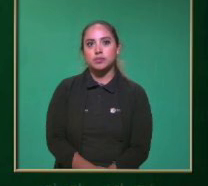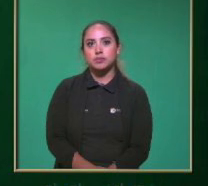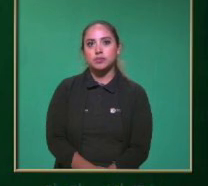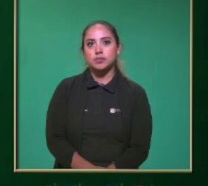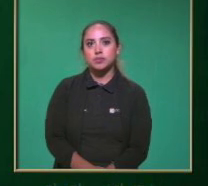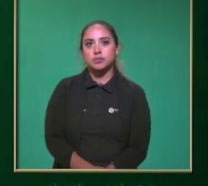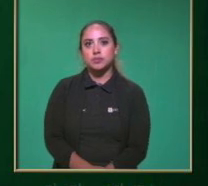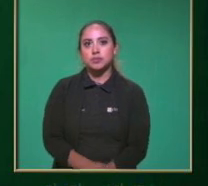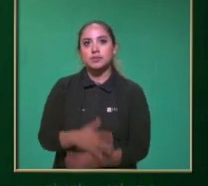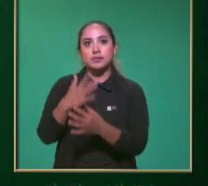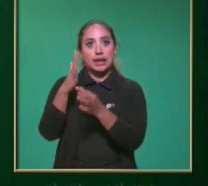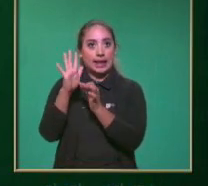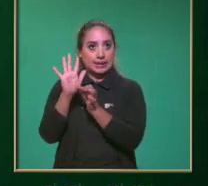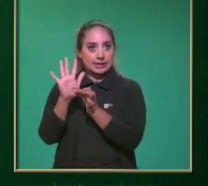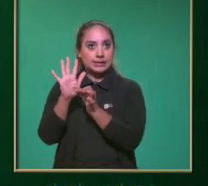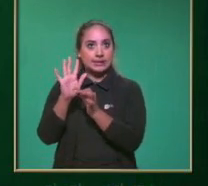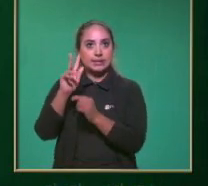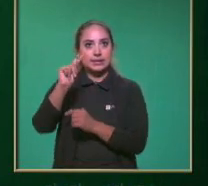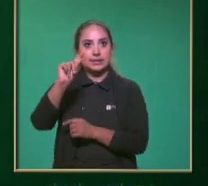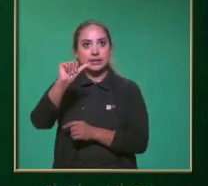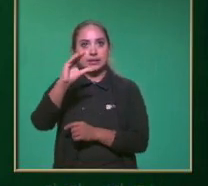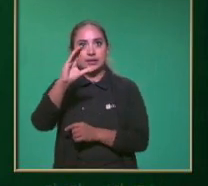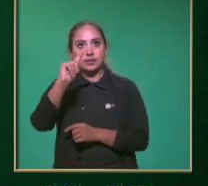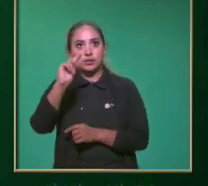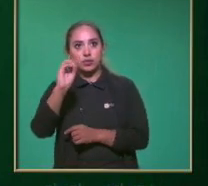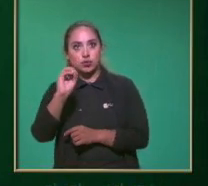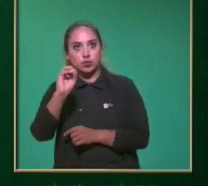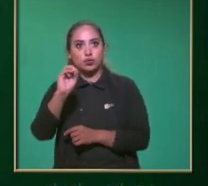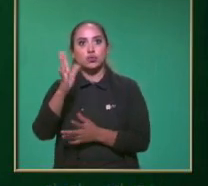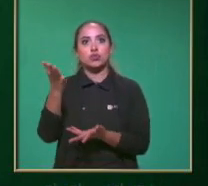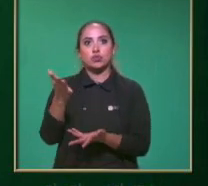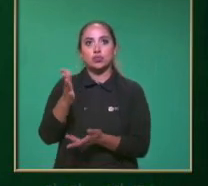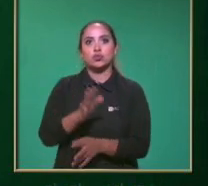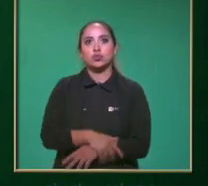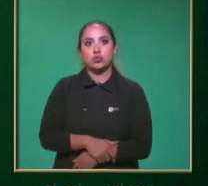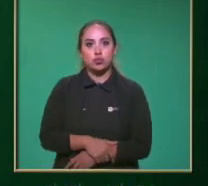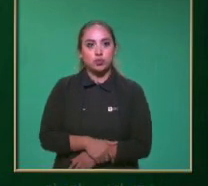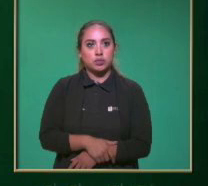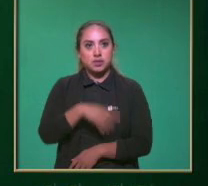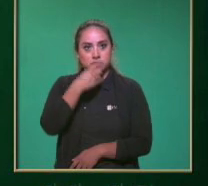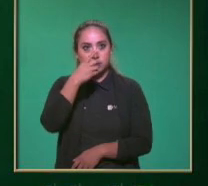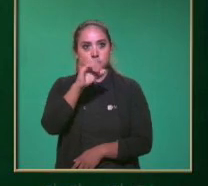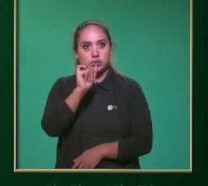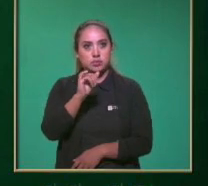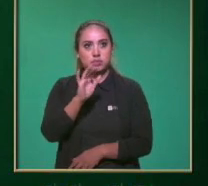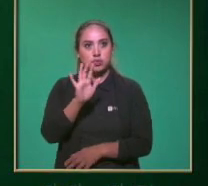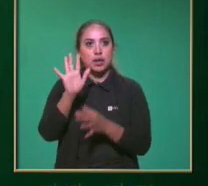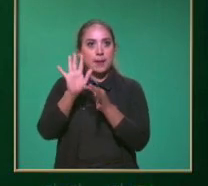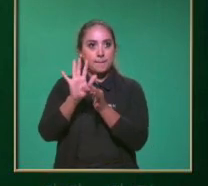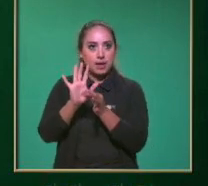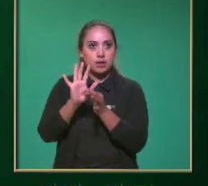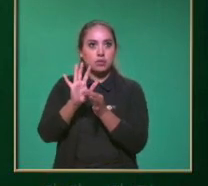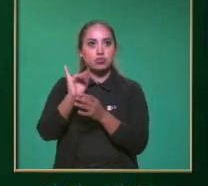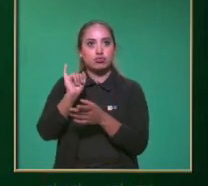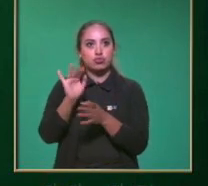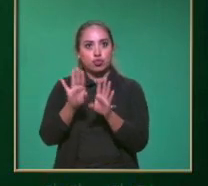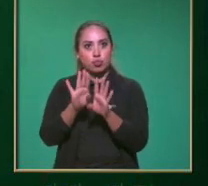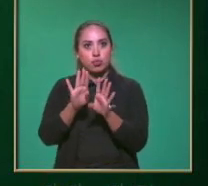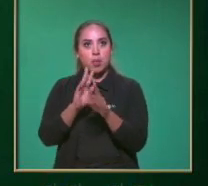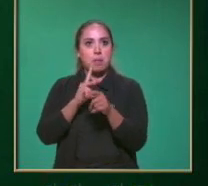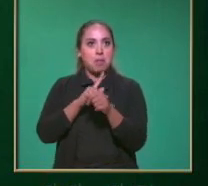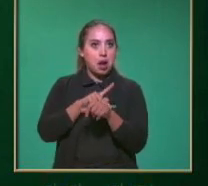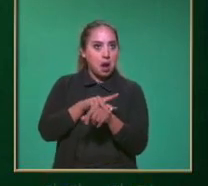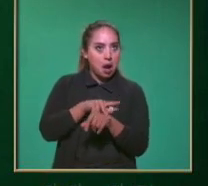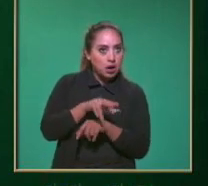el tacto. El sentido del tacto, pues dijimos, aquí vamos a poner la mano, pero en general, pues es la piel,